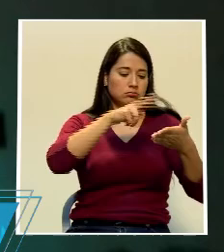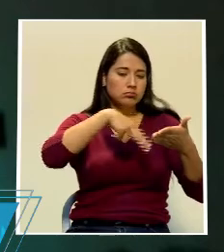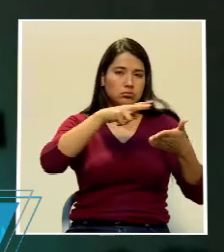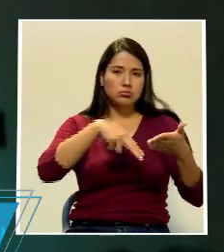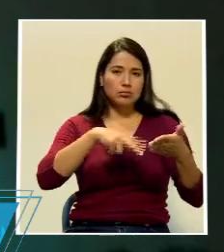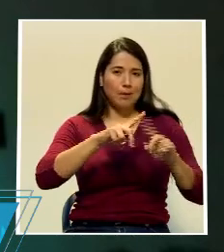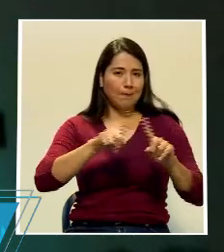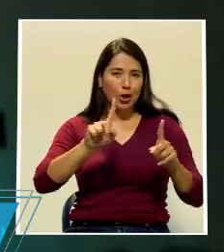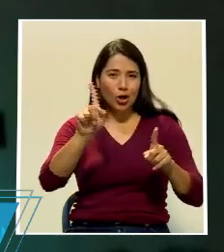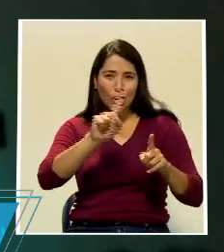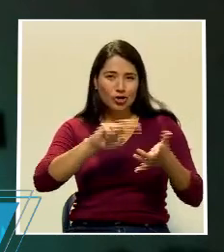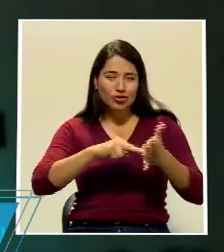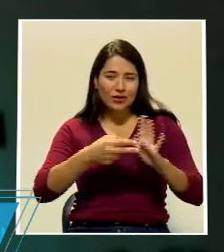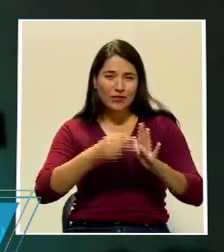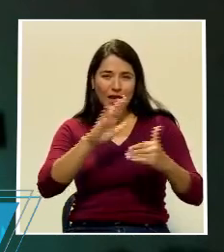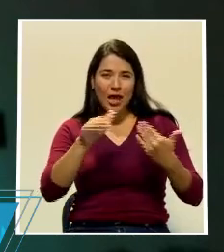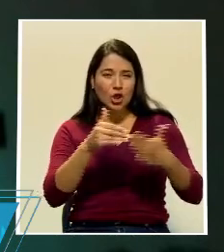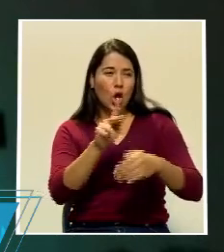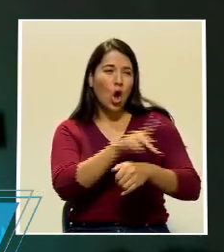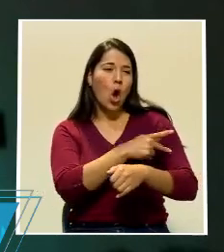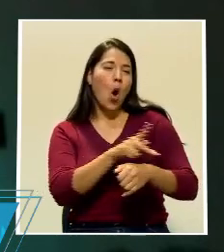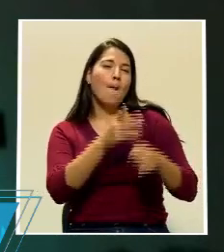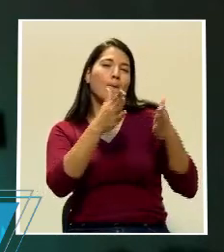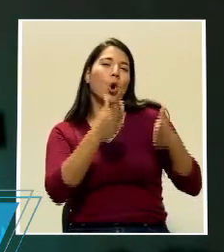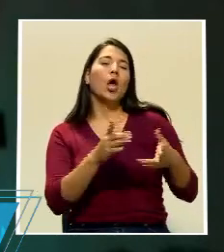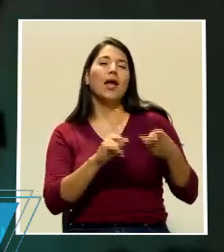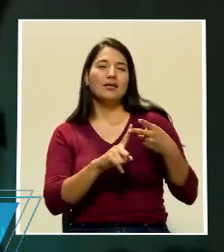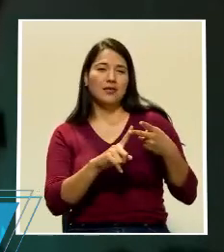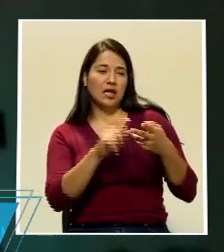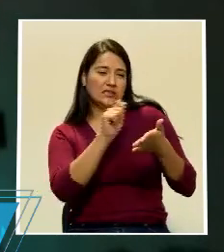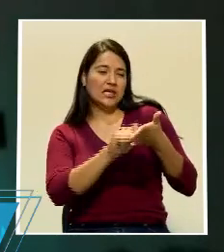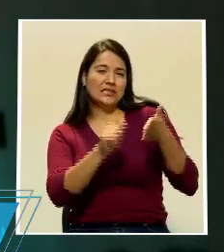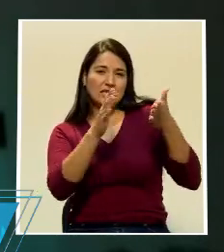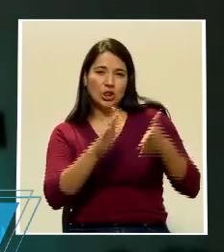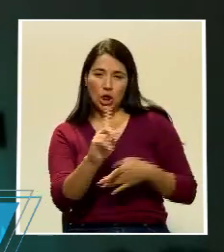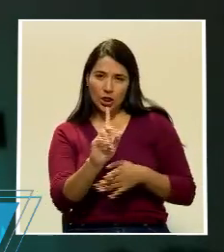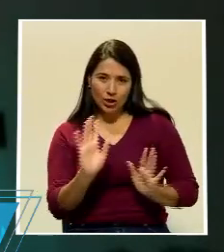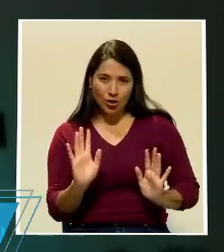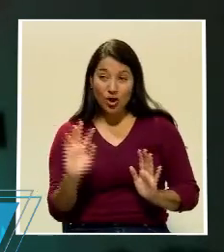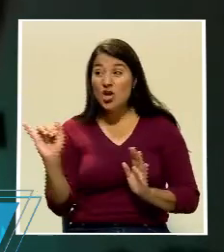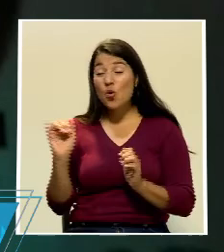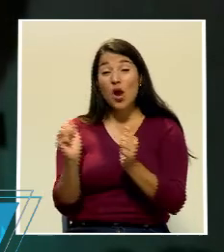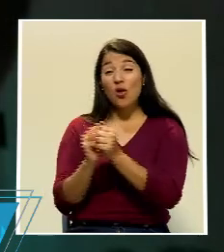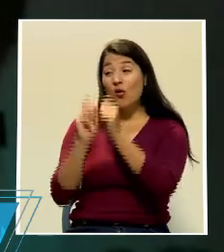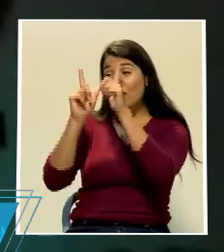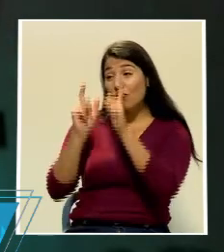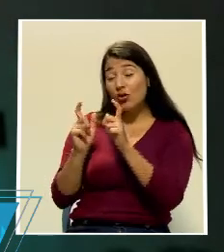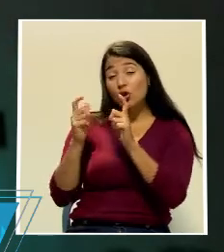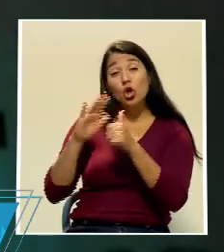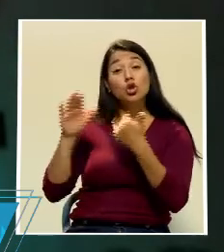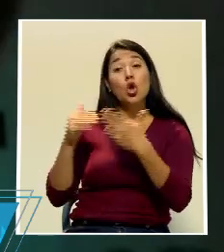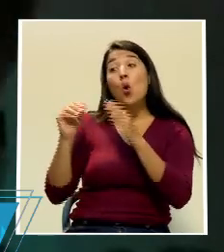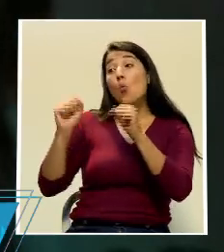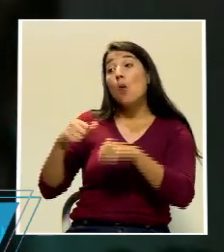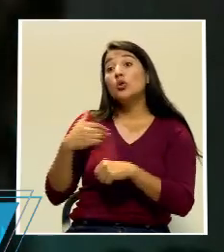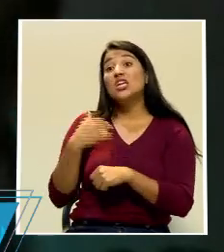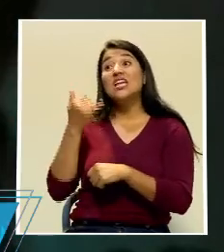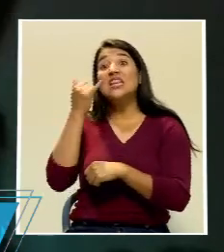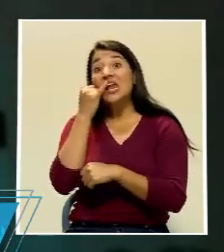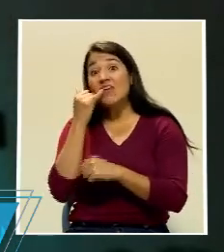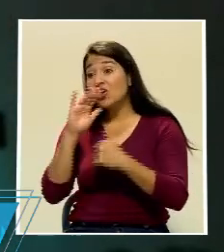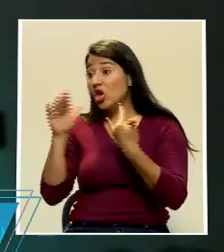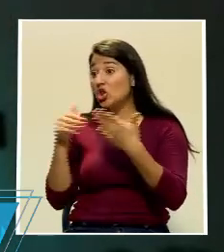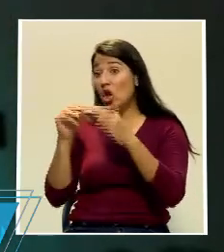poetas, dramaturgos, etc. Y lo mismo pasa con la fotografía. Todos podemos tener acceso a un dispositivo, todos podemos hacer